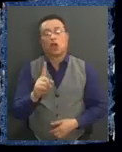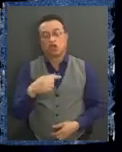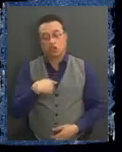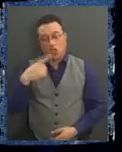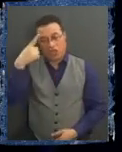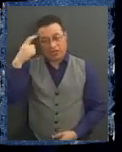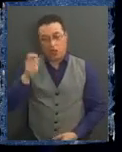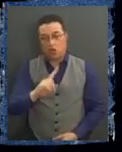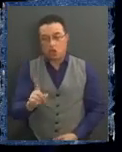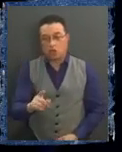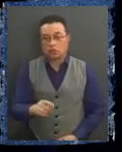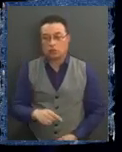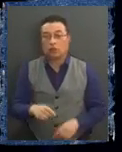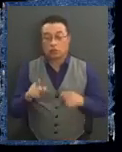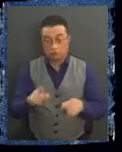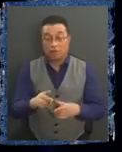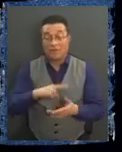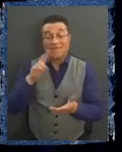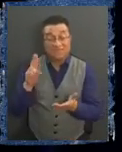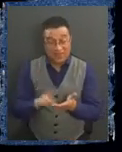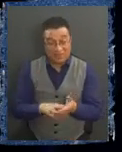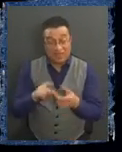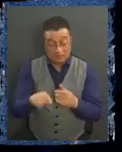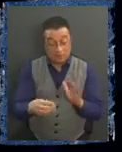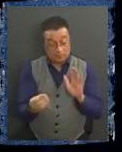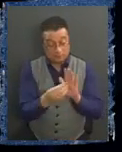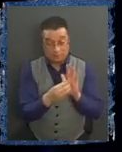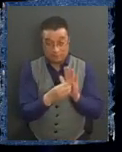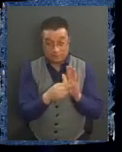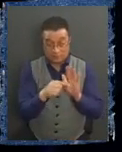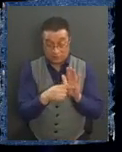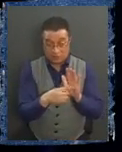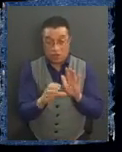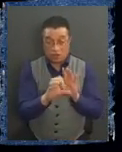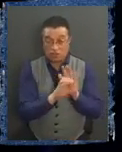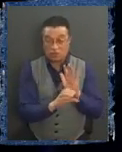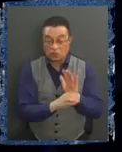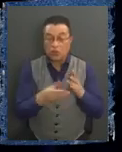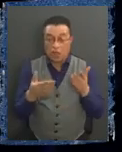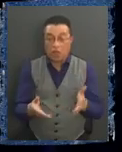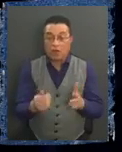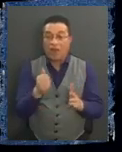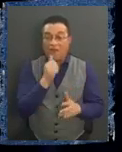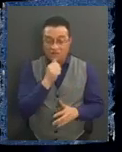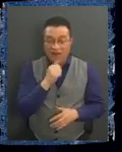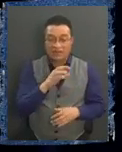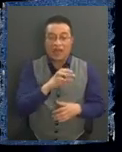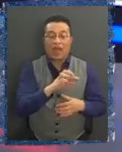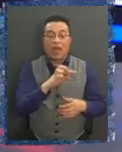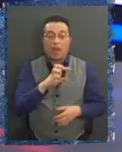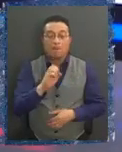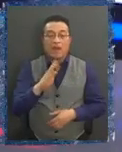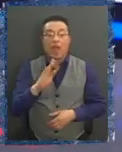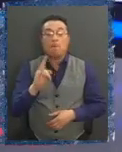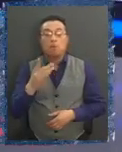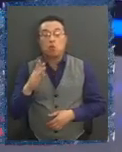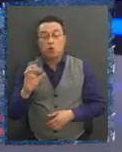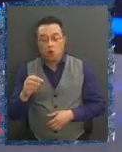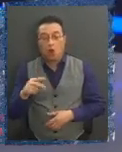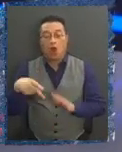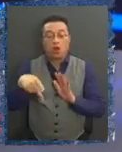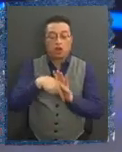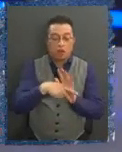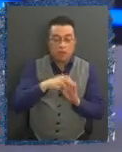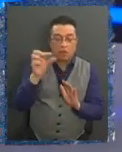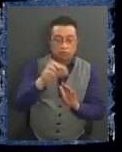la extensión. ¿Es verdad que el borrador de la Constitución que tenemos, y todavía le falta el preámbulo y las normas transitorias, podría quedar entre